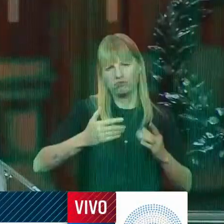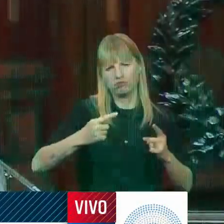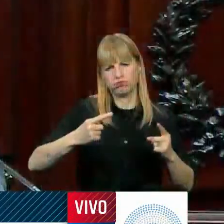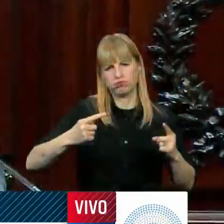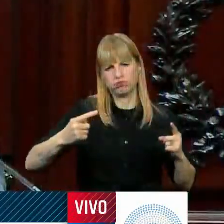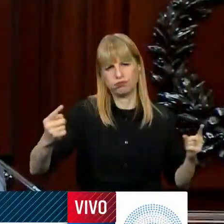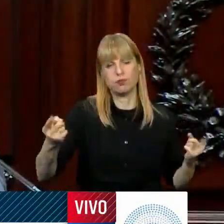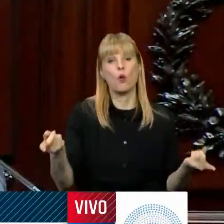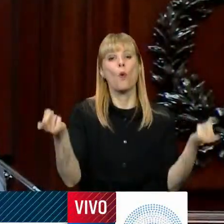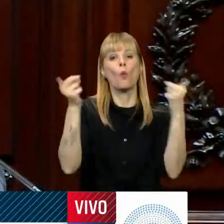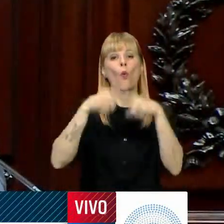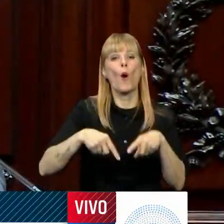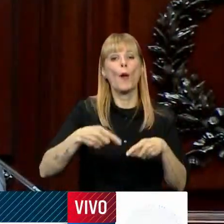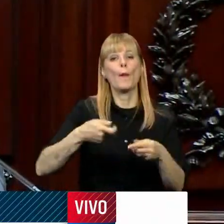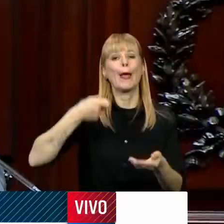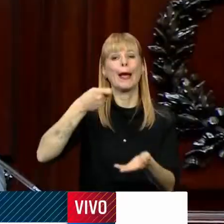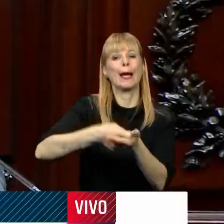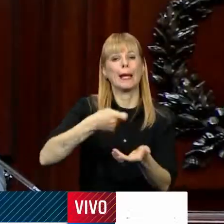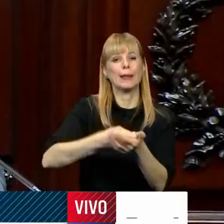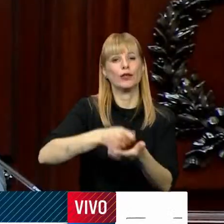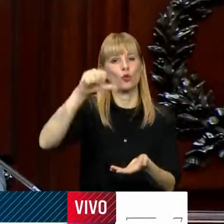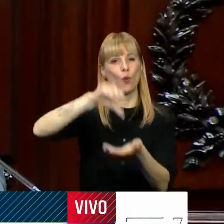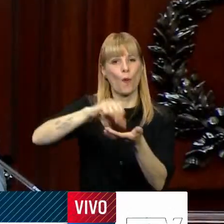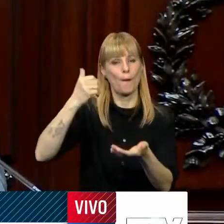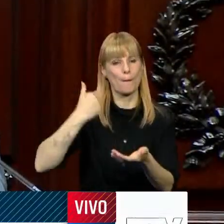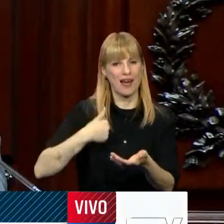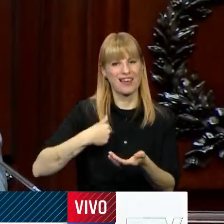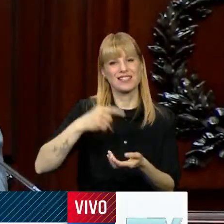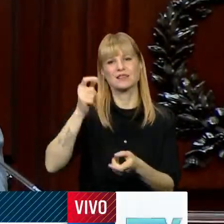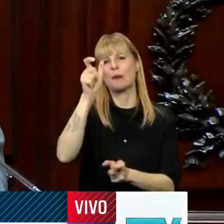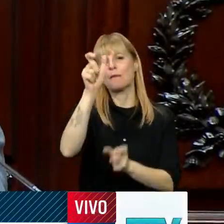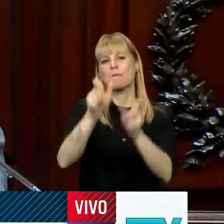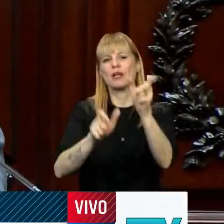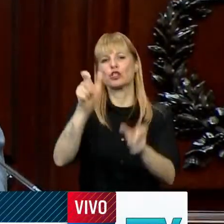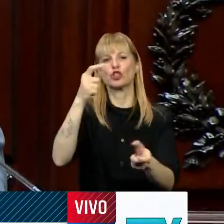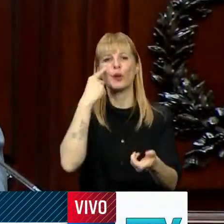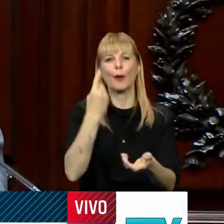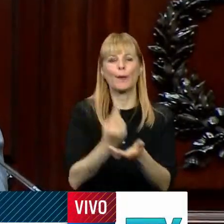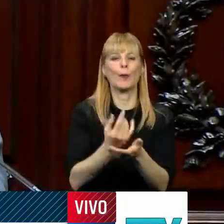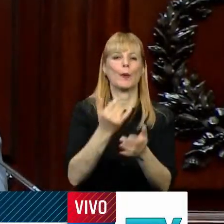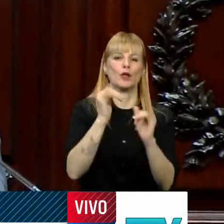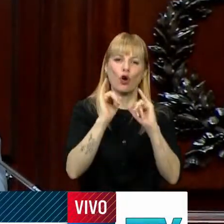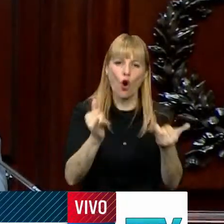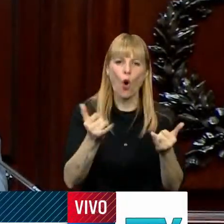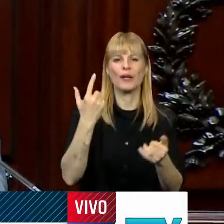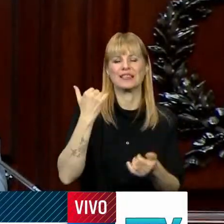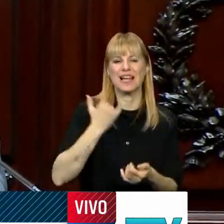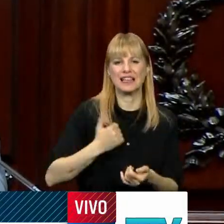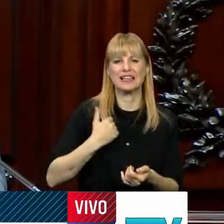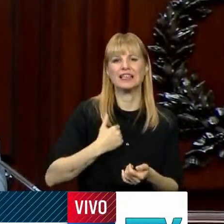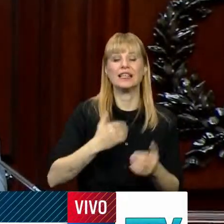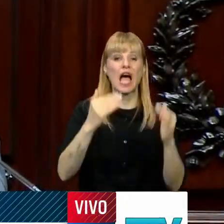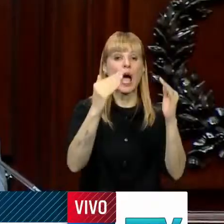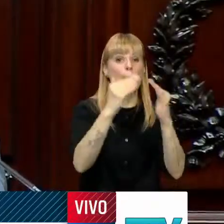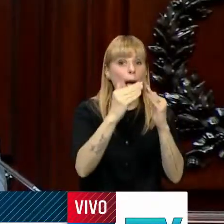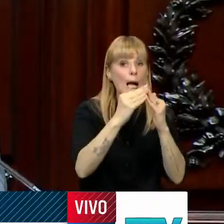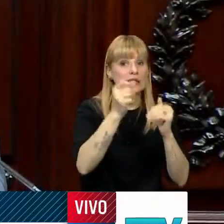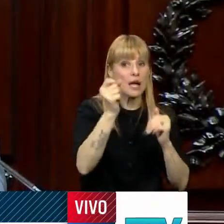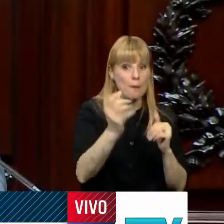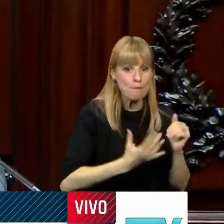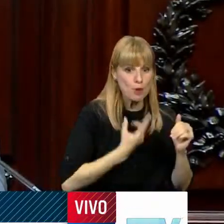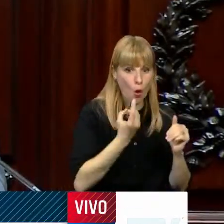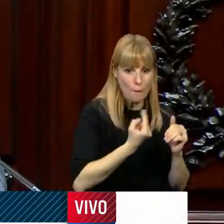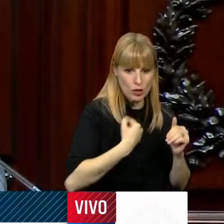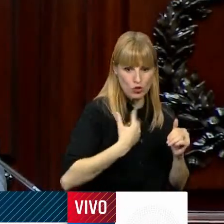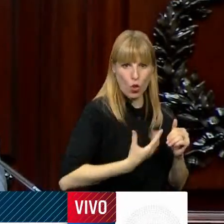volvió el crédito al país y una generación de argentinos volvió a creer que la casa propia no es un sueño